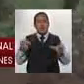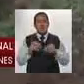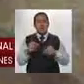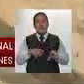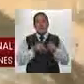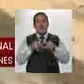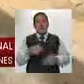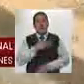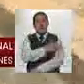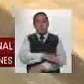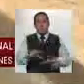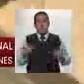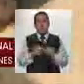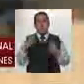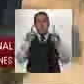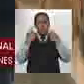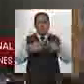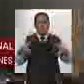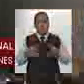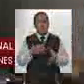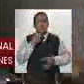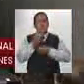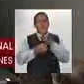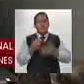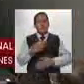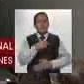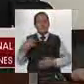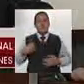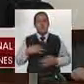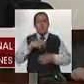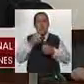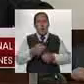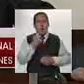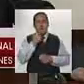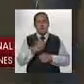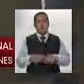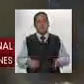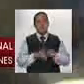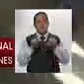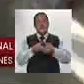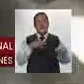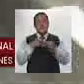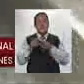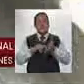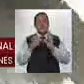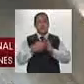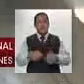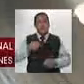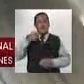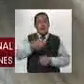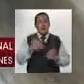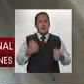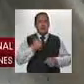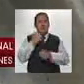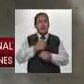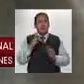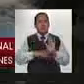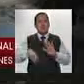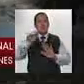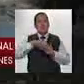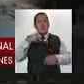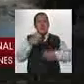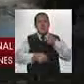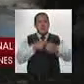ser beneficiadas con el programa Mi Riego, informó el ministro de Agricultura, Milton Bonjese. Se trata de financiar la ejecución de proyectos de